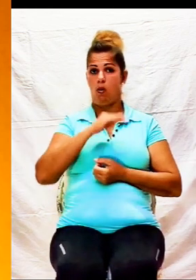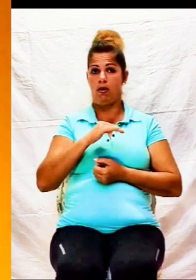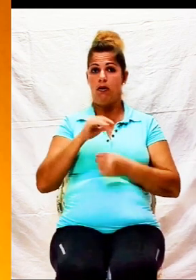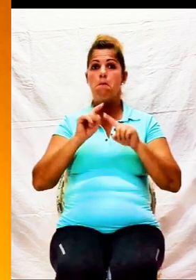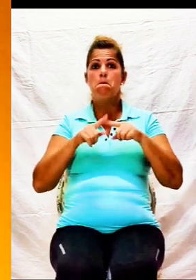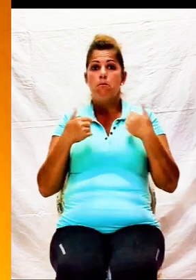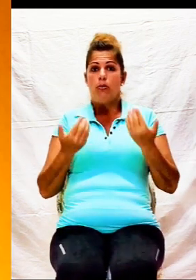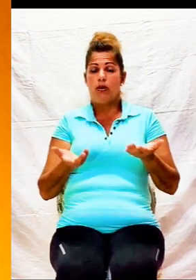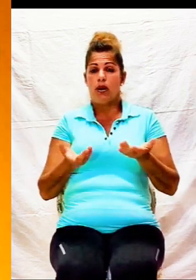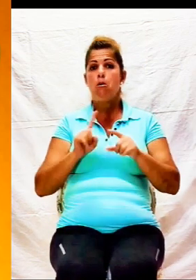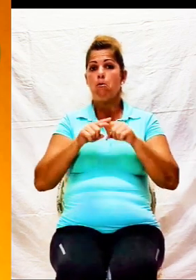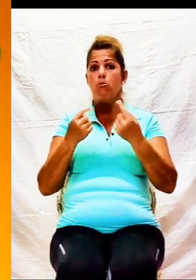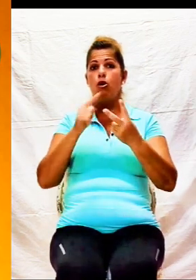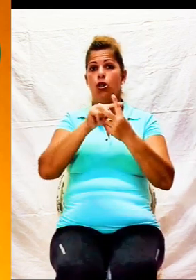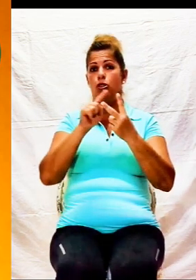¿Por qué?